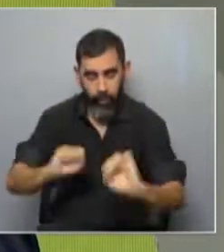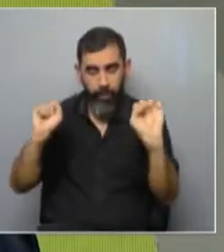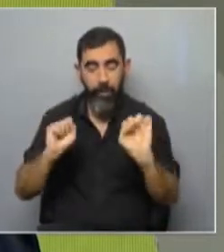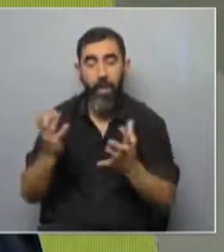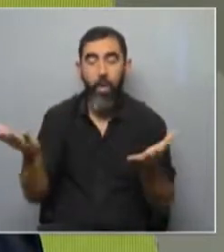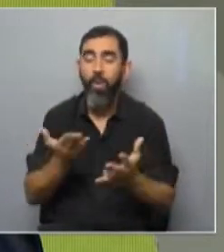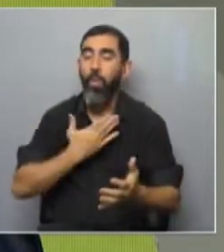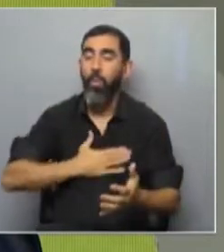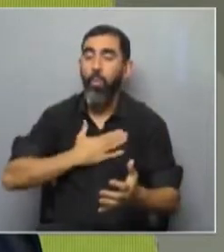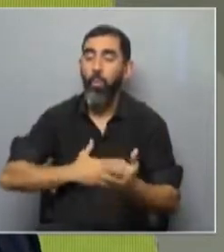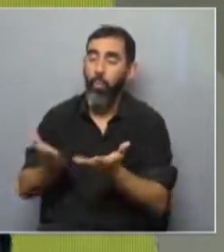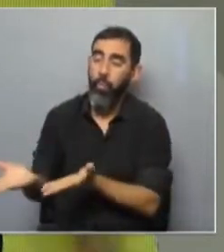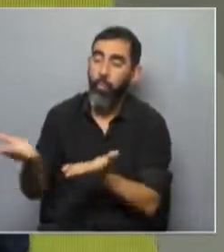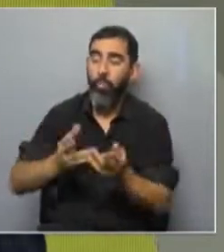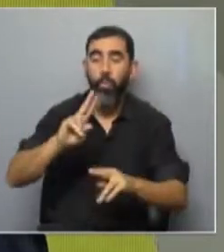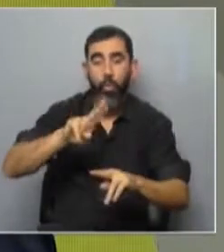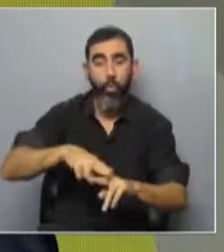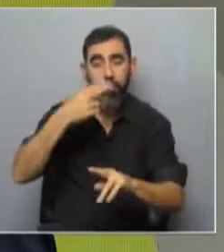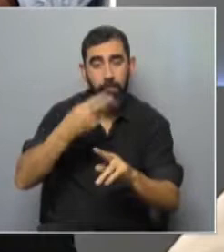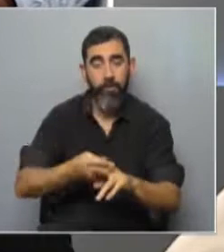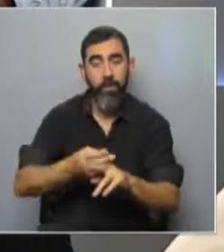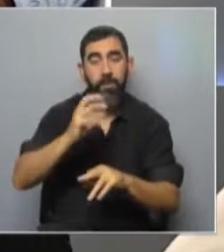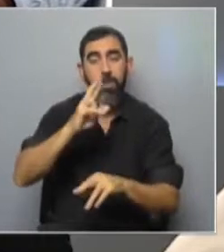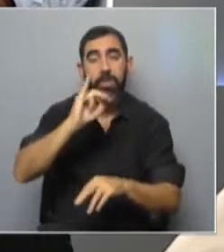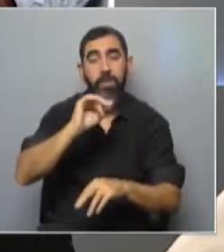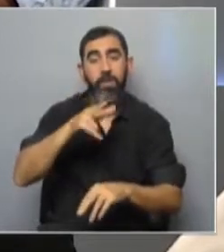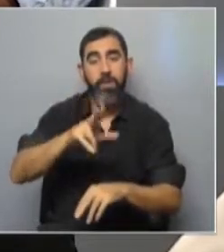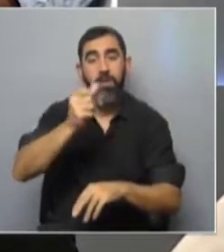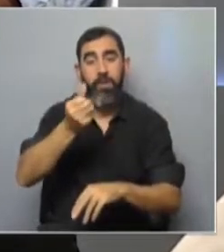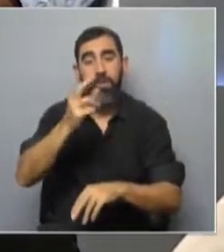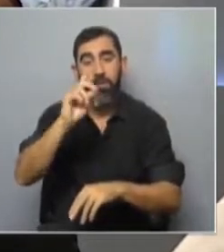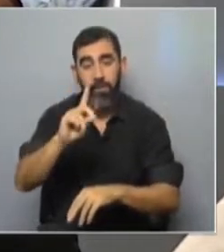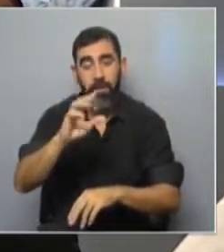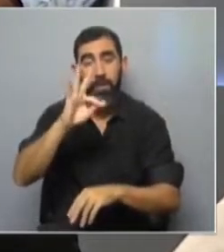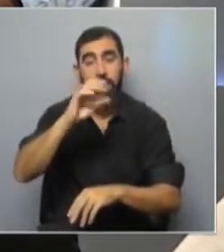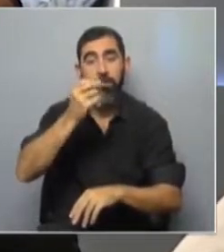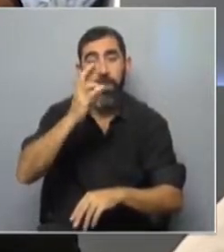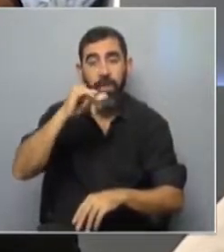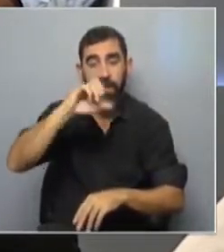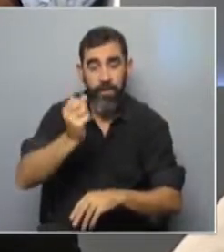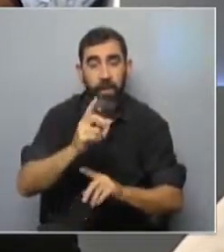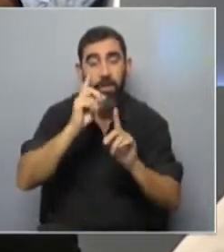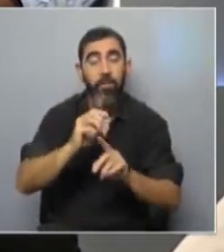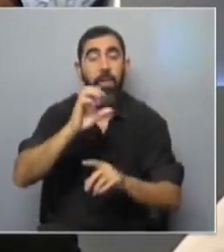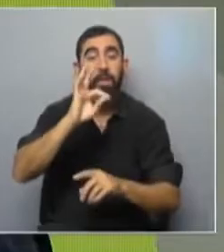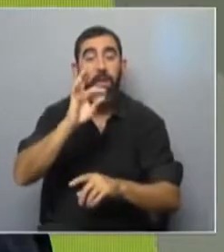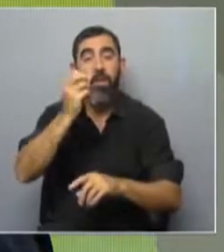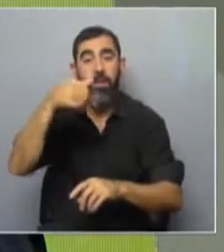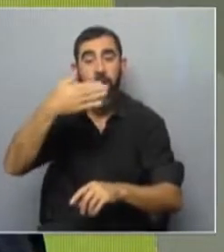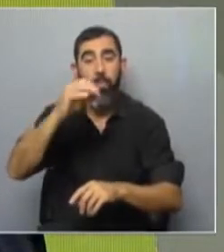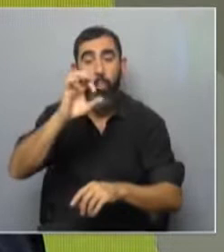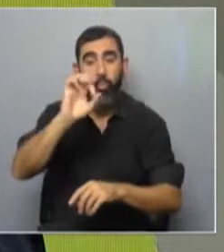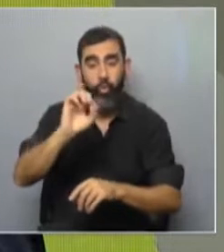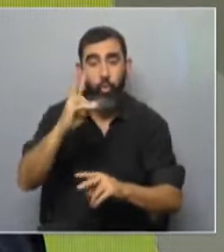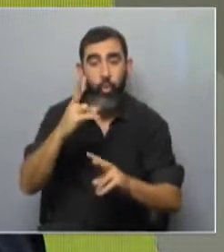tenemos el gusto de recibir nuevamente en estudios a Richard Fariña, acompañado en este caso por Sebastián Tambuso, ambos paleontólogos,